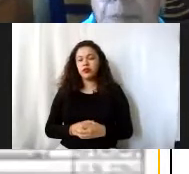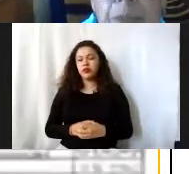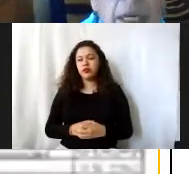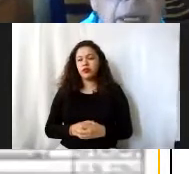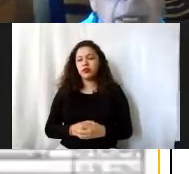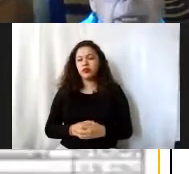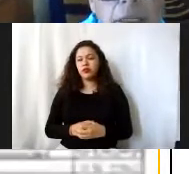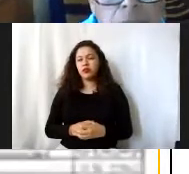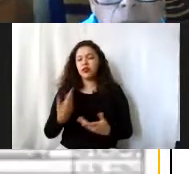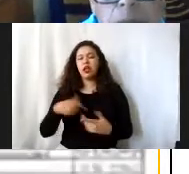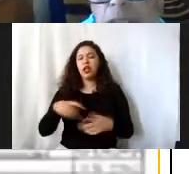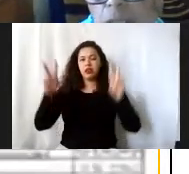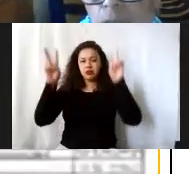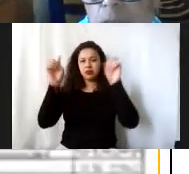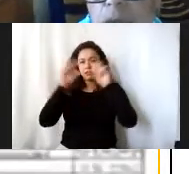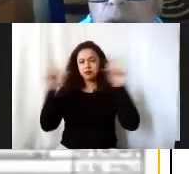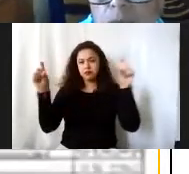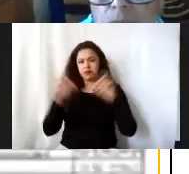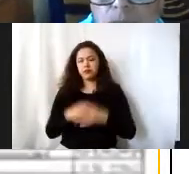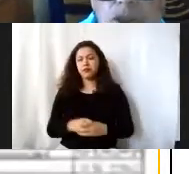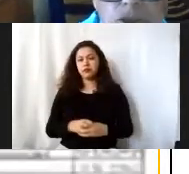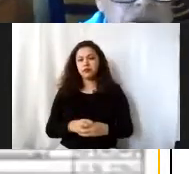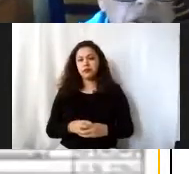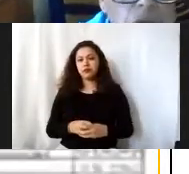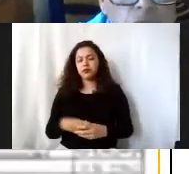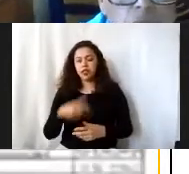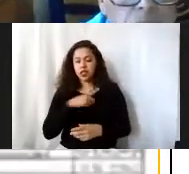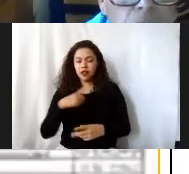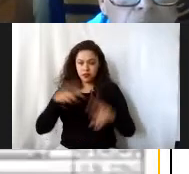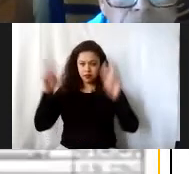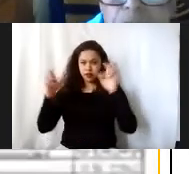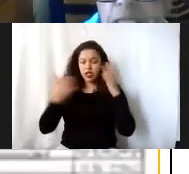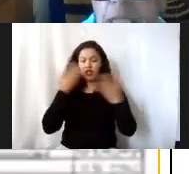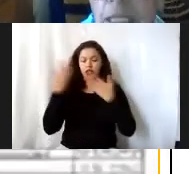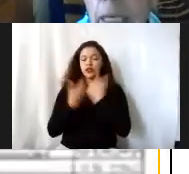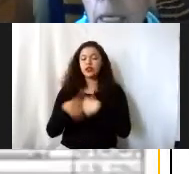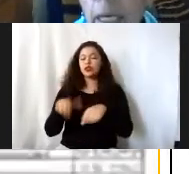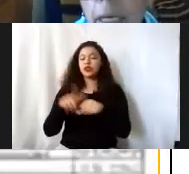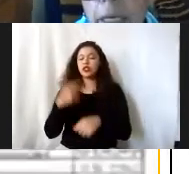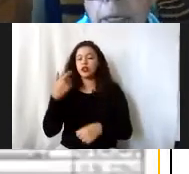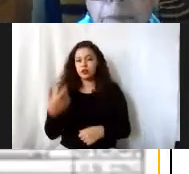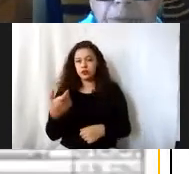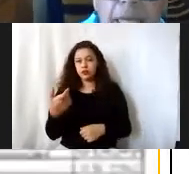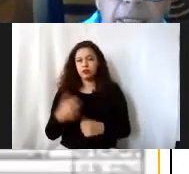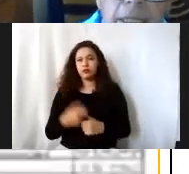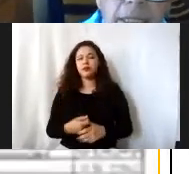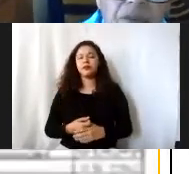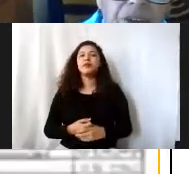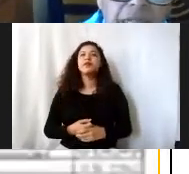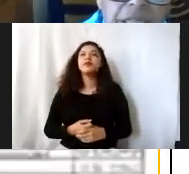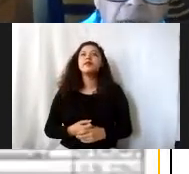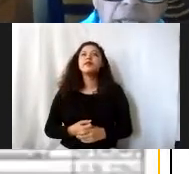encabezado, debe tener un título, estudio socioeconómico, ¿sí? Aquí